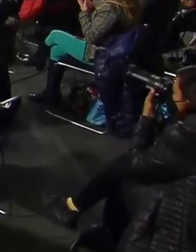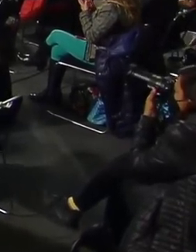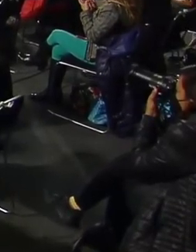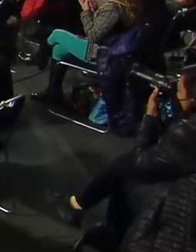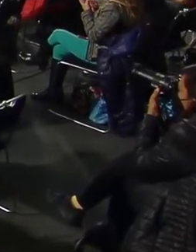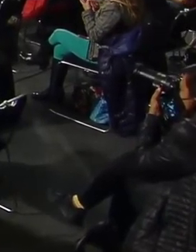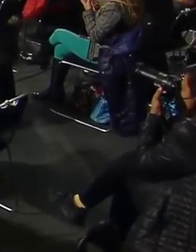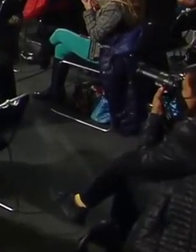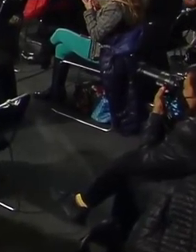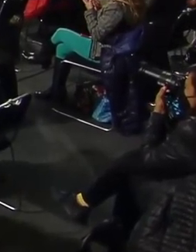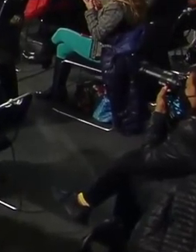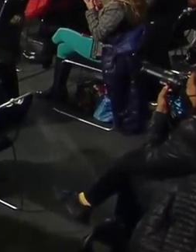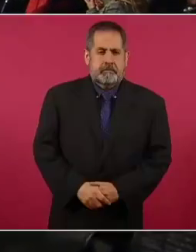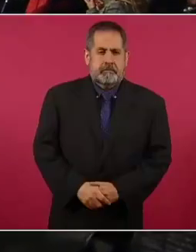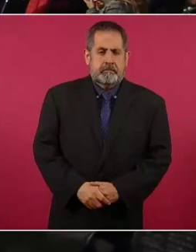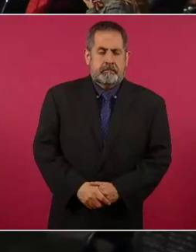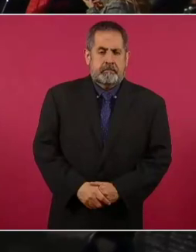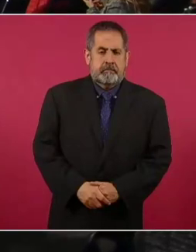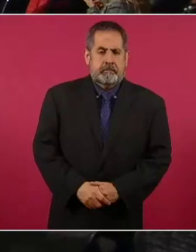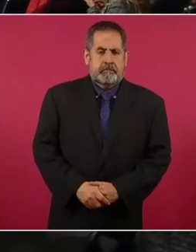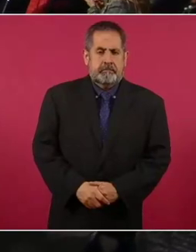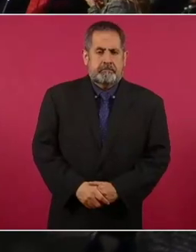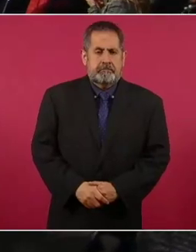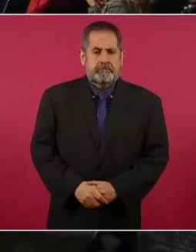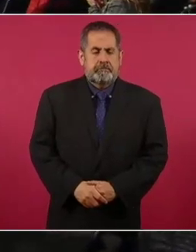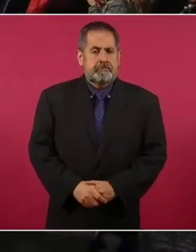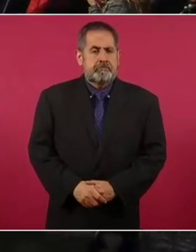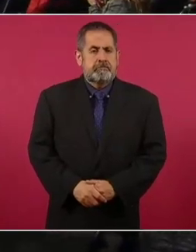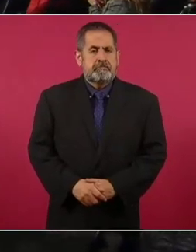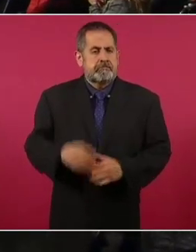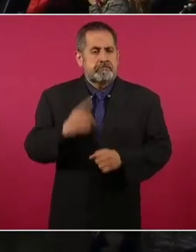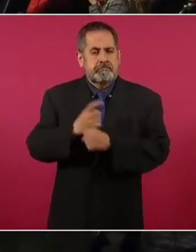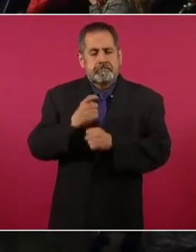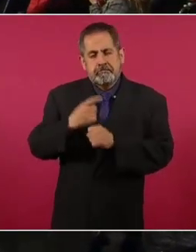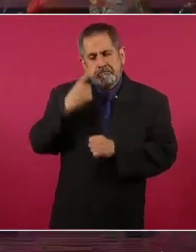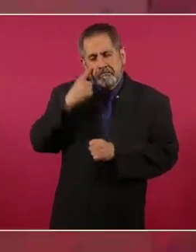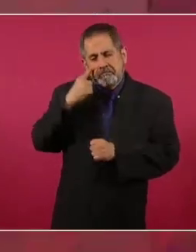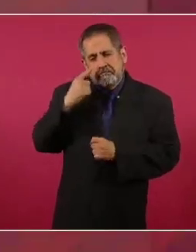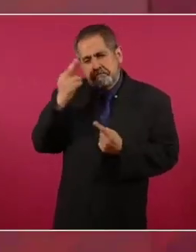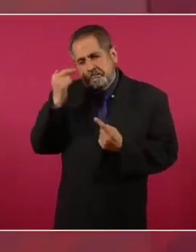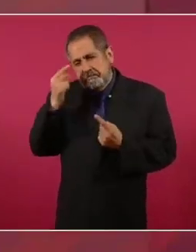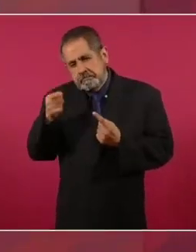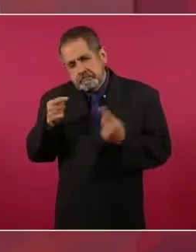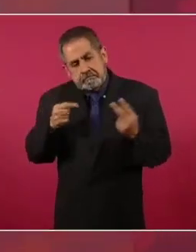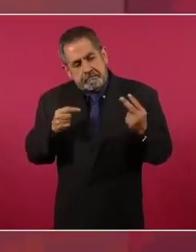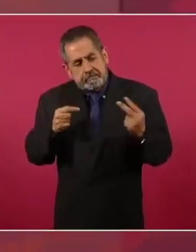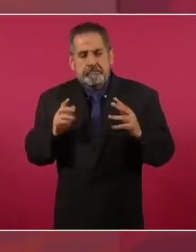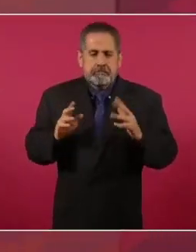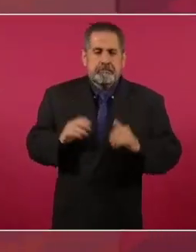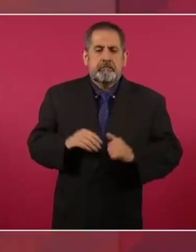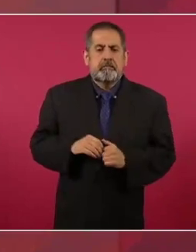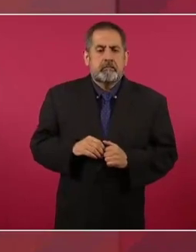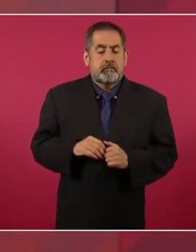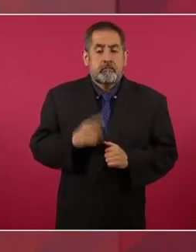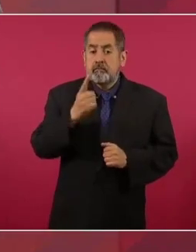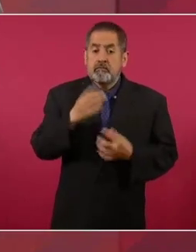racionales se me quedan viendo. Eso es lo único que he notado últimamente. ¿Y la